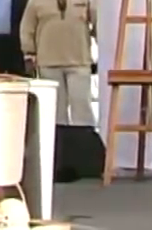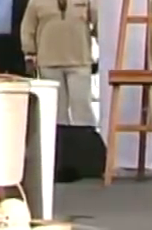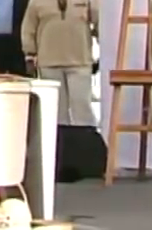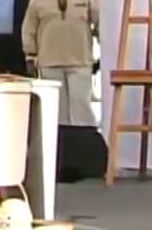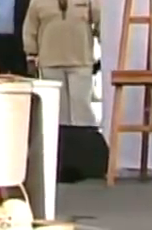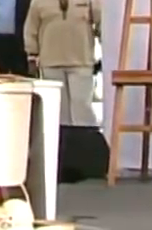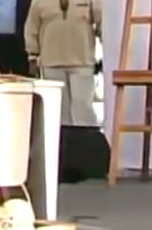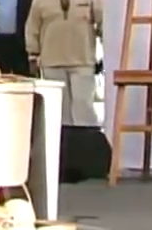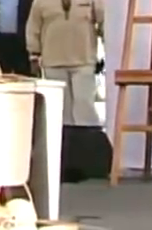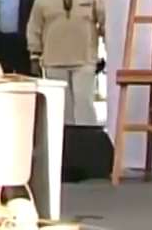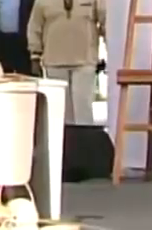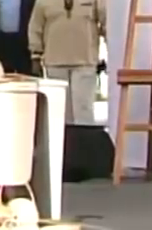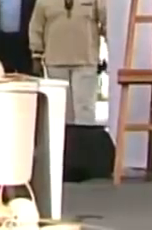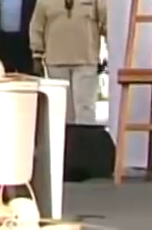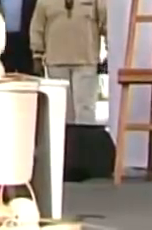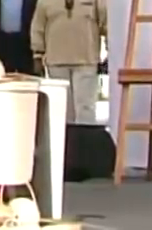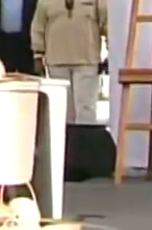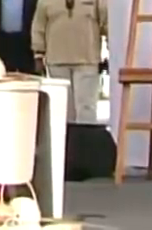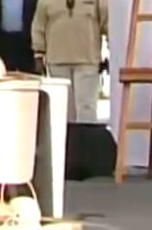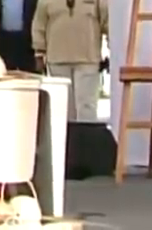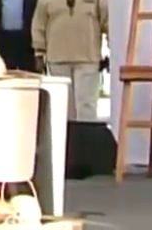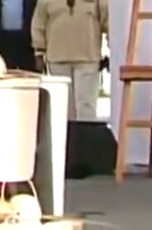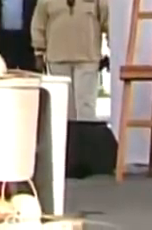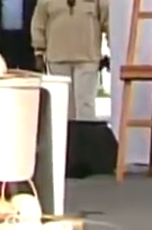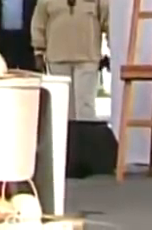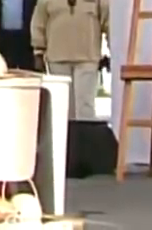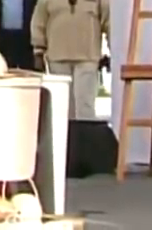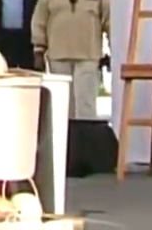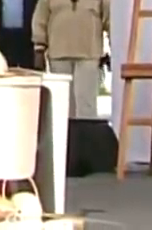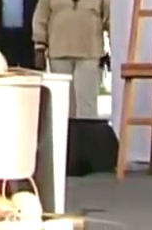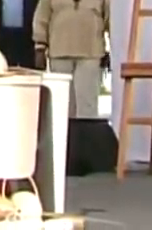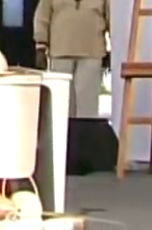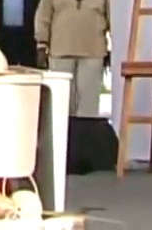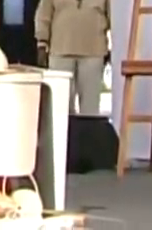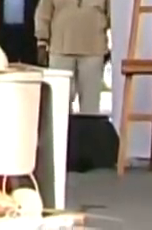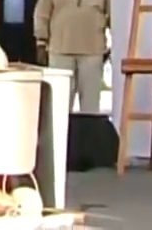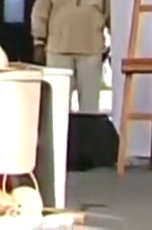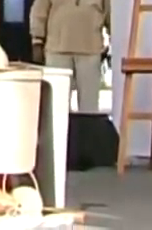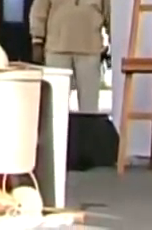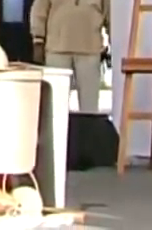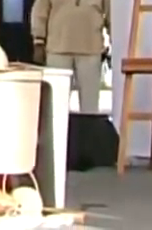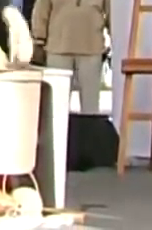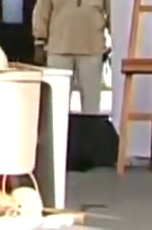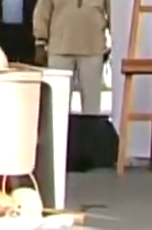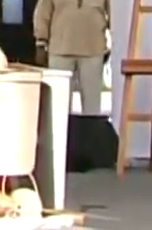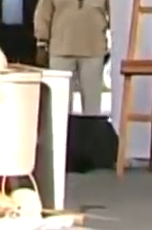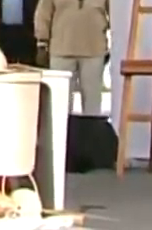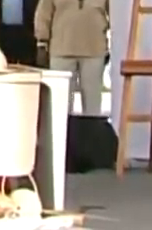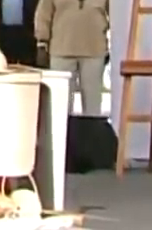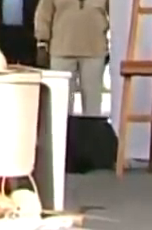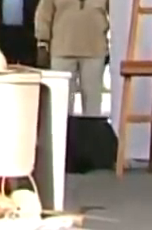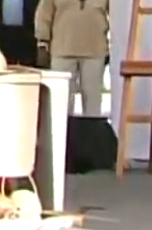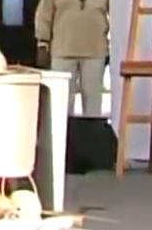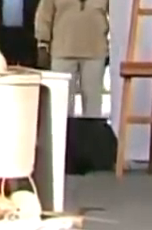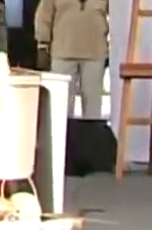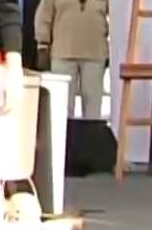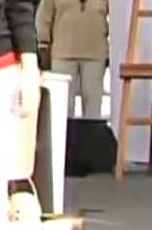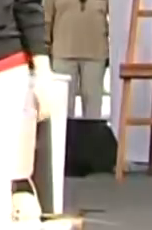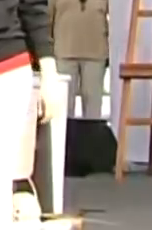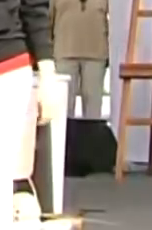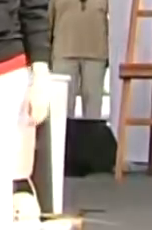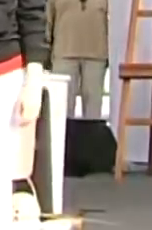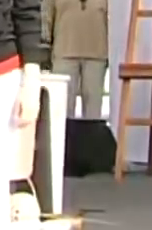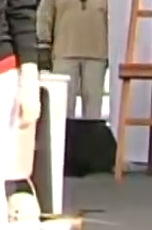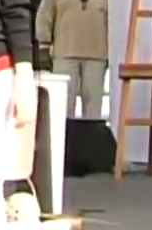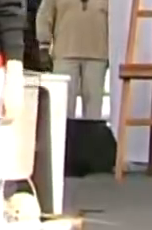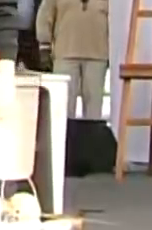que ha sido derrotado por el espíritu de libertad e independencia, heredado de nuestros pueblos ancestrales. Hoy